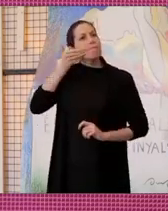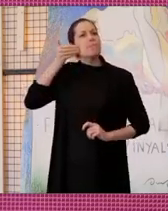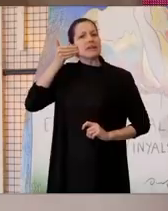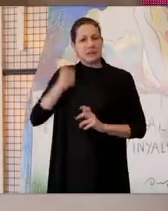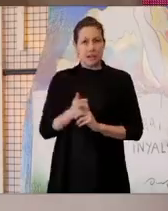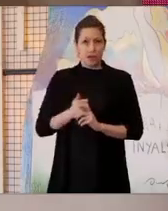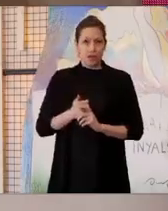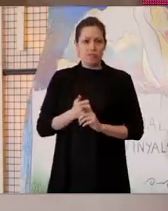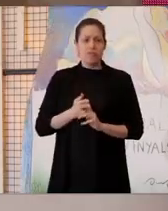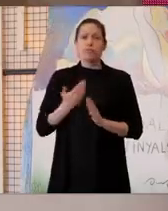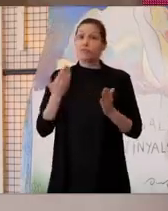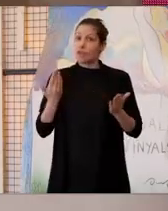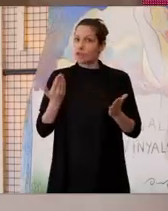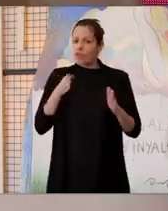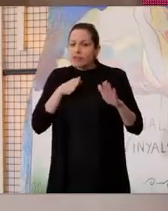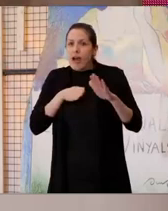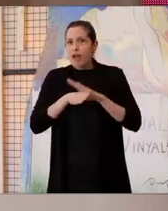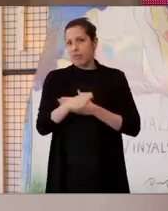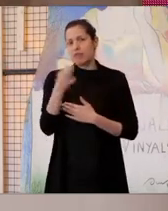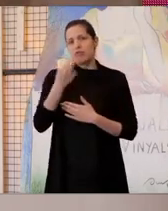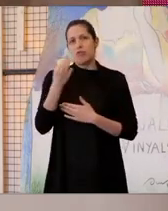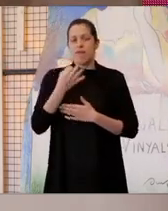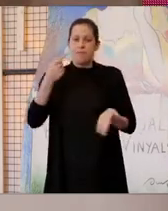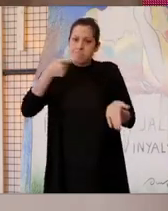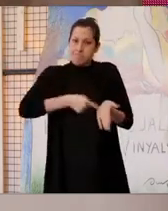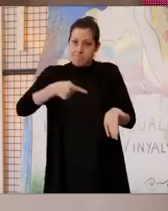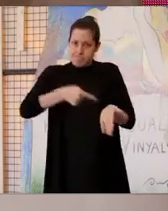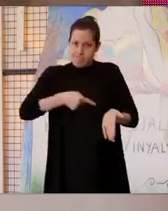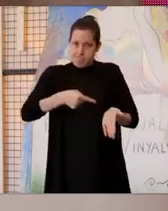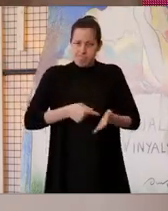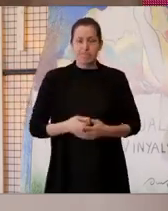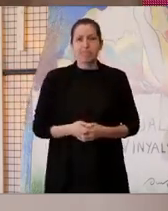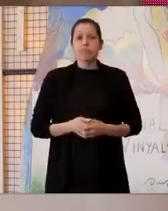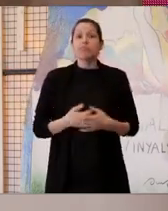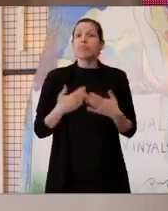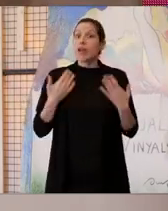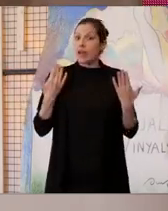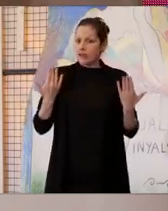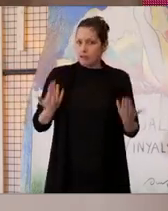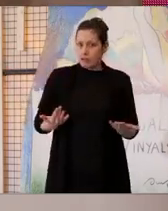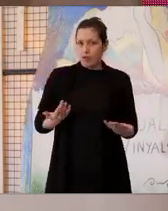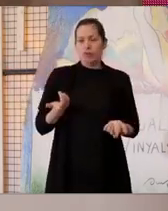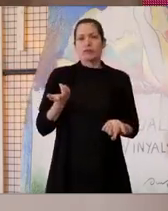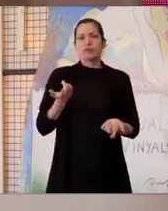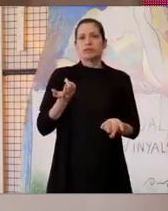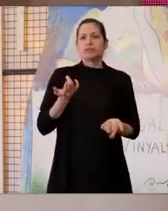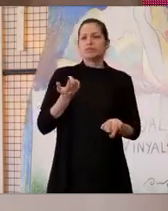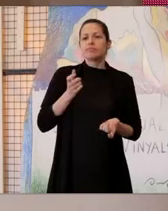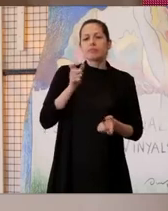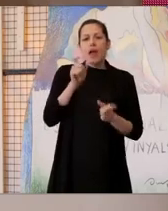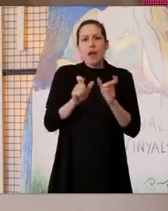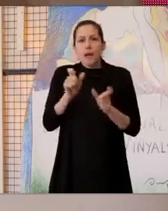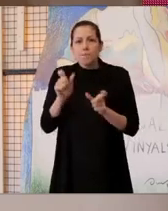la mayoría de los profesionales que encontrarán las Naciones Unidas se han movilizado por esos atractivos profesionales